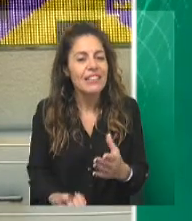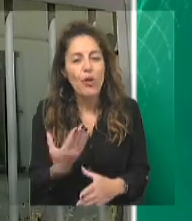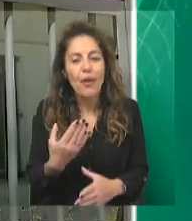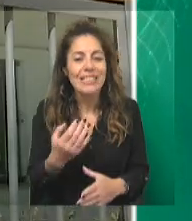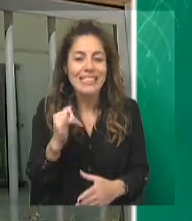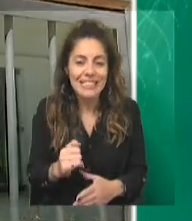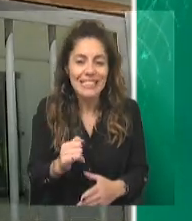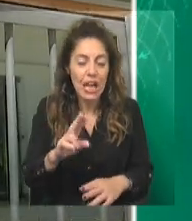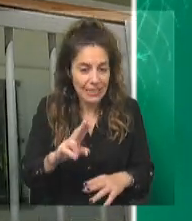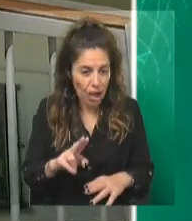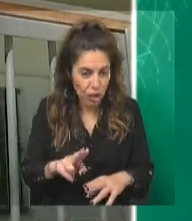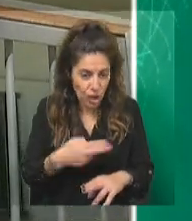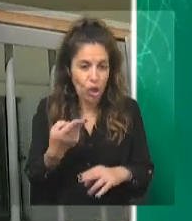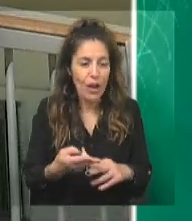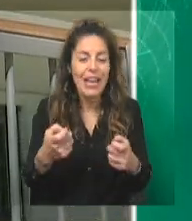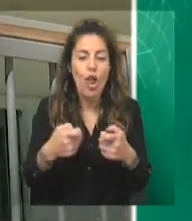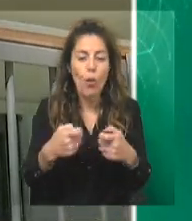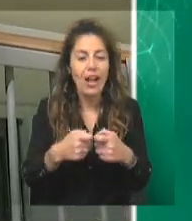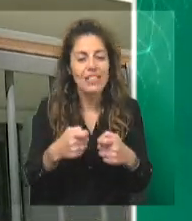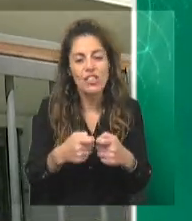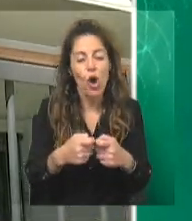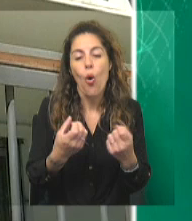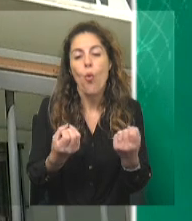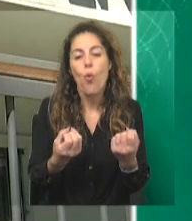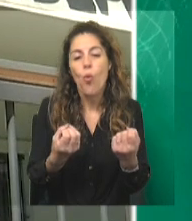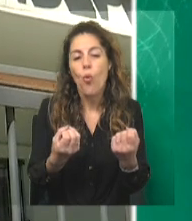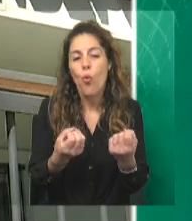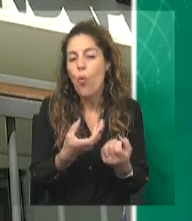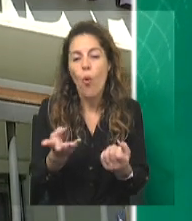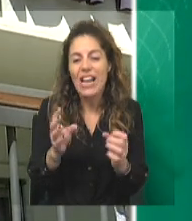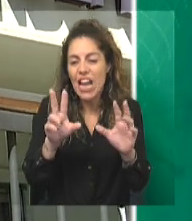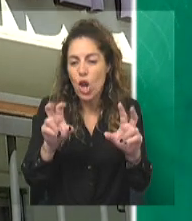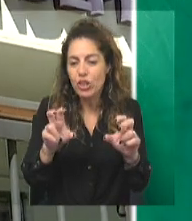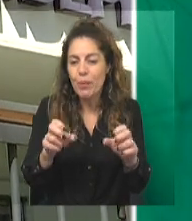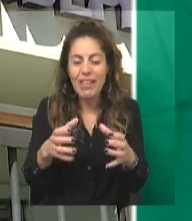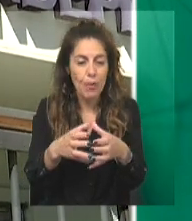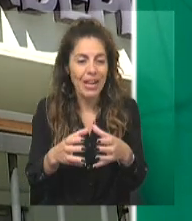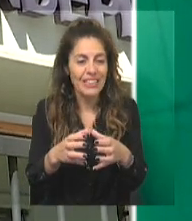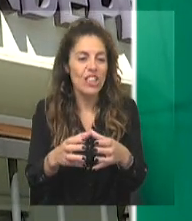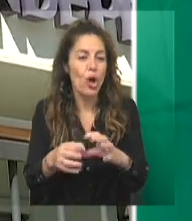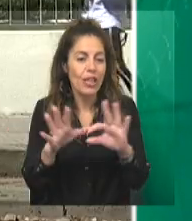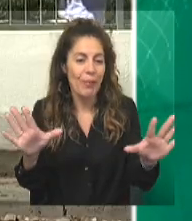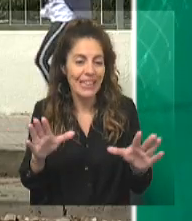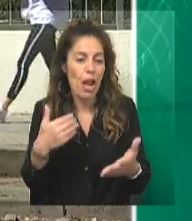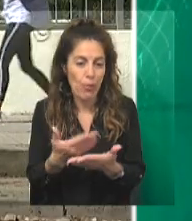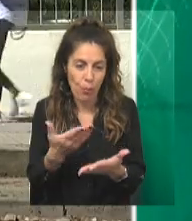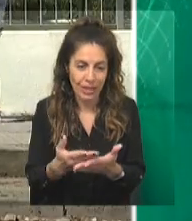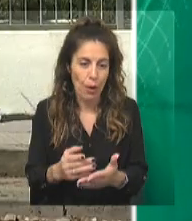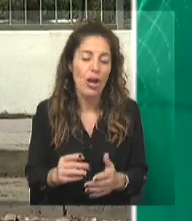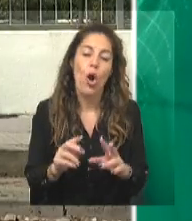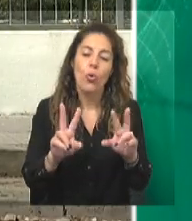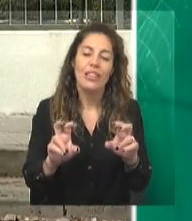digo reeditar esa la la coalición Cuáles van a ser los temas del partido Bueno hay un tema central para nosotros que es la